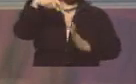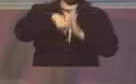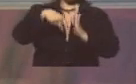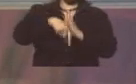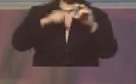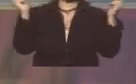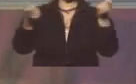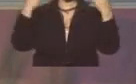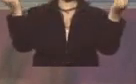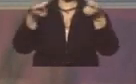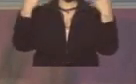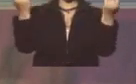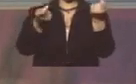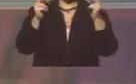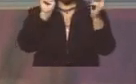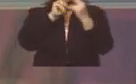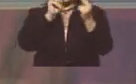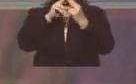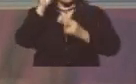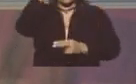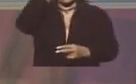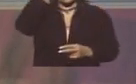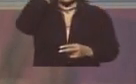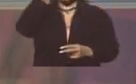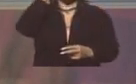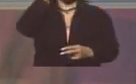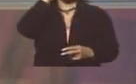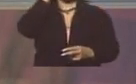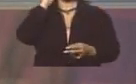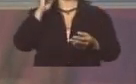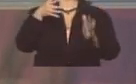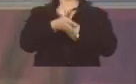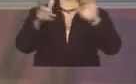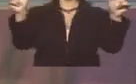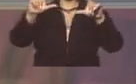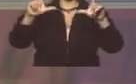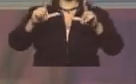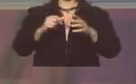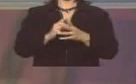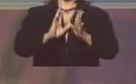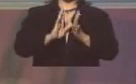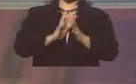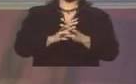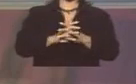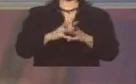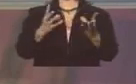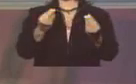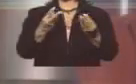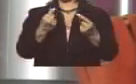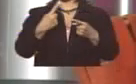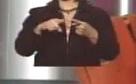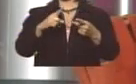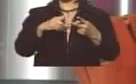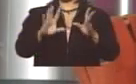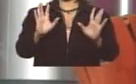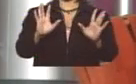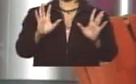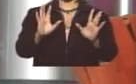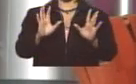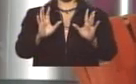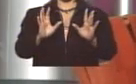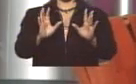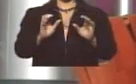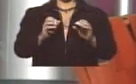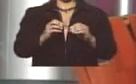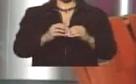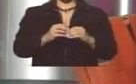de profundidad en cuanto al conocimiento de nuestras tradiciones a nivel mediático? Bueno, tiene que ver también con